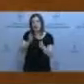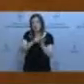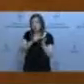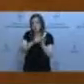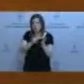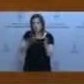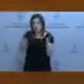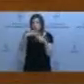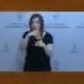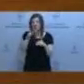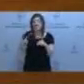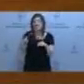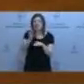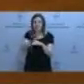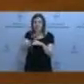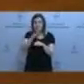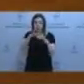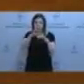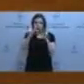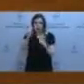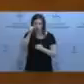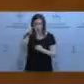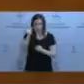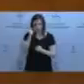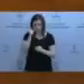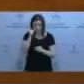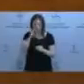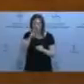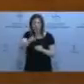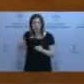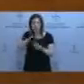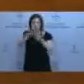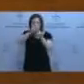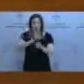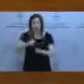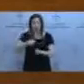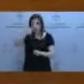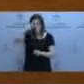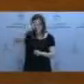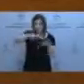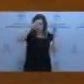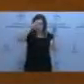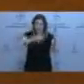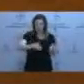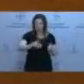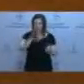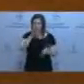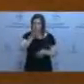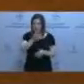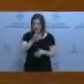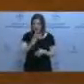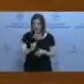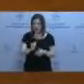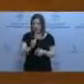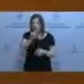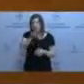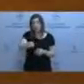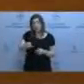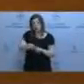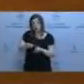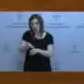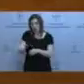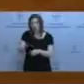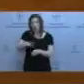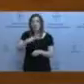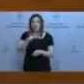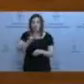investigadores de la Universidad de Oviedo, cosa que sé y soy consciente de que a usted le avergüenza tanto como a ellos y como a este portavoz. Por